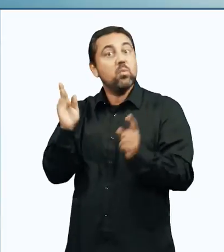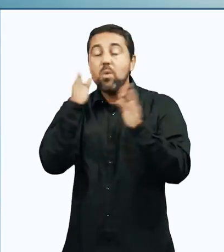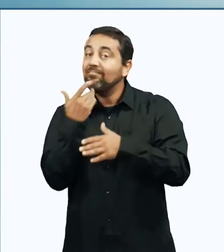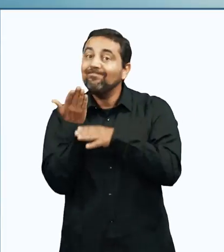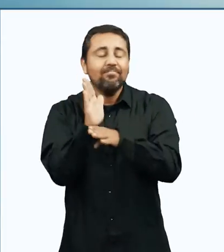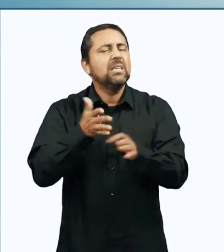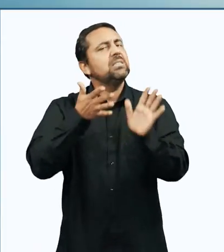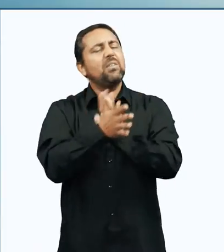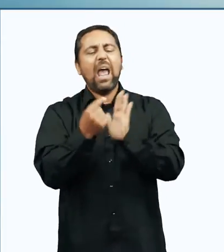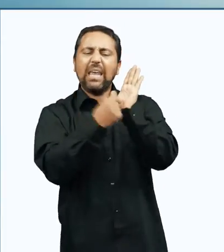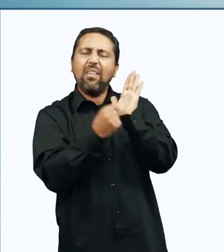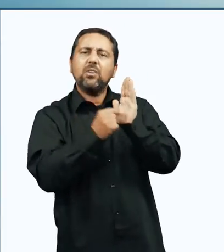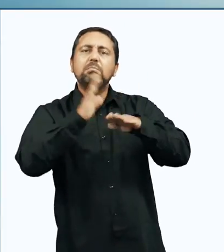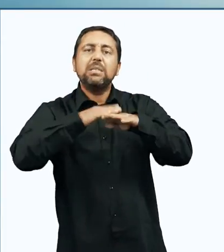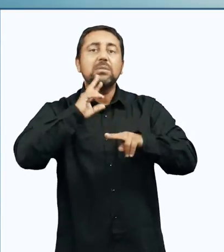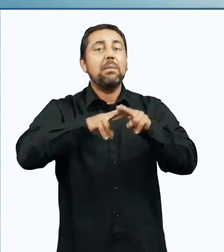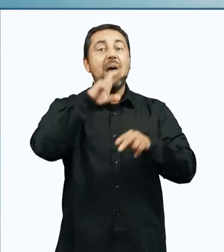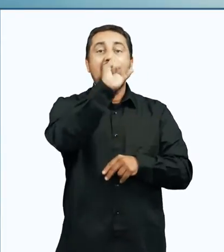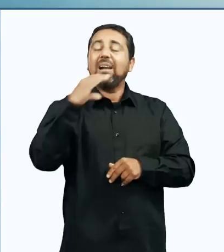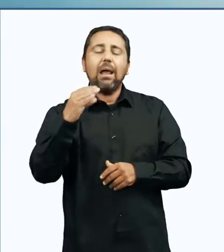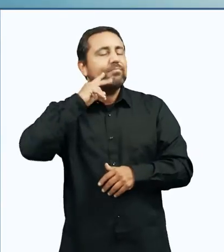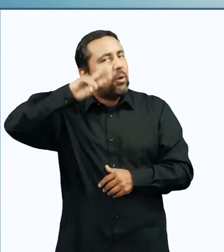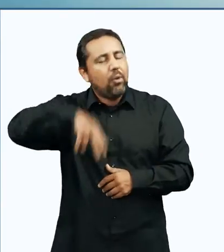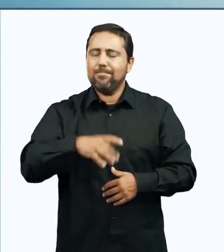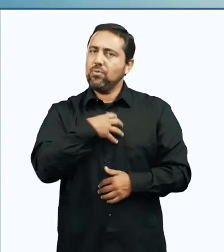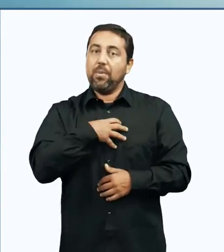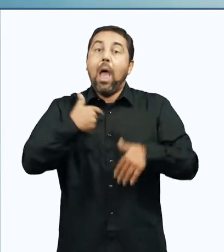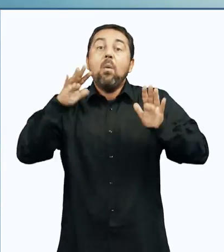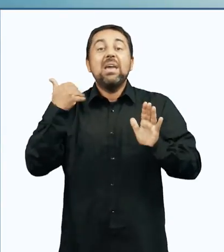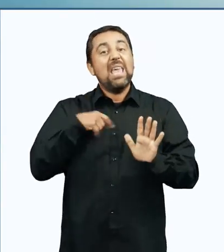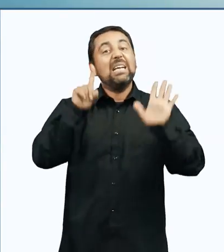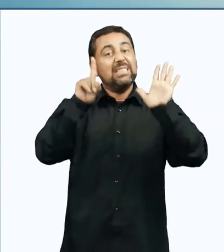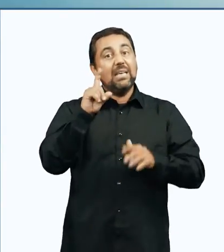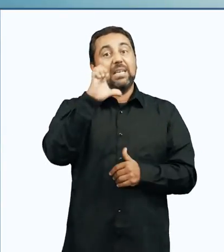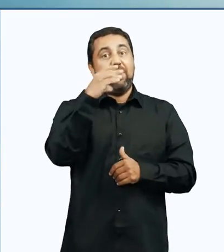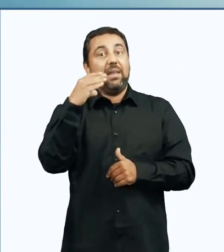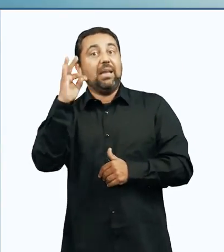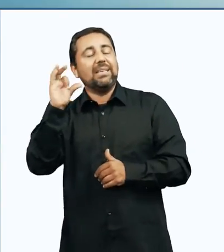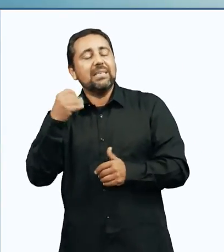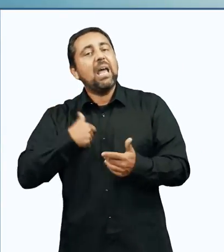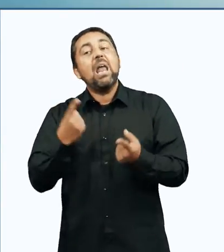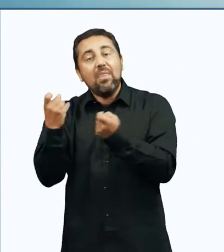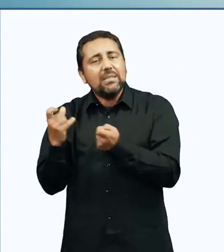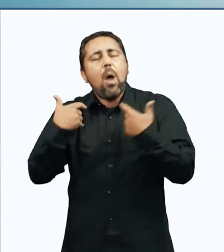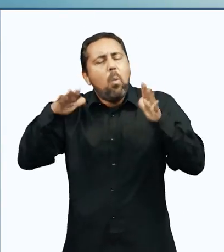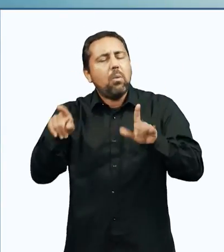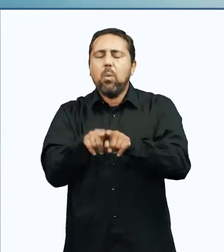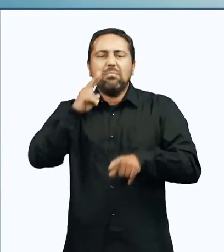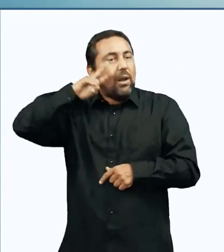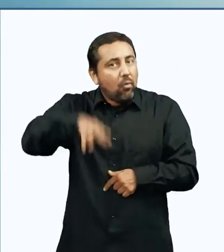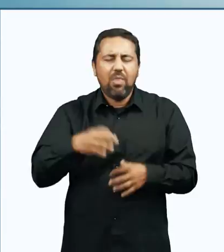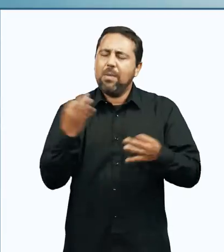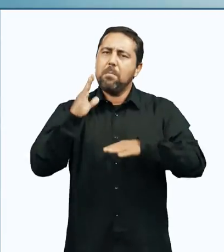académico de créditos esto significa que si no se presenta la certificación de haber superado este curso no será posible reconocer los